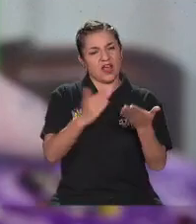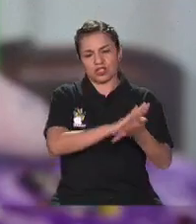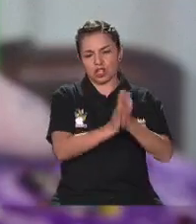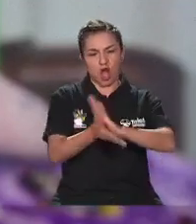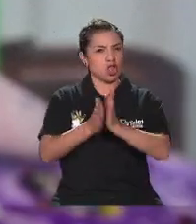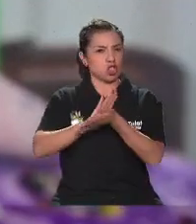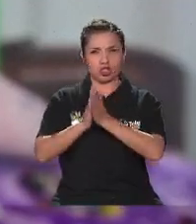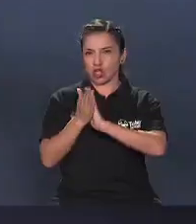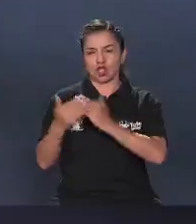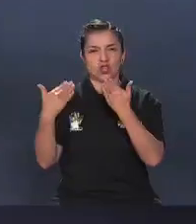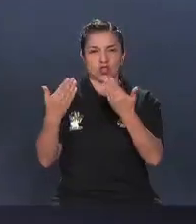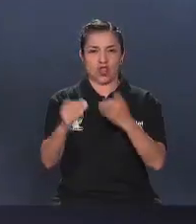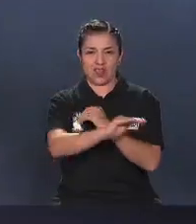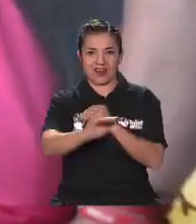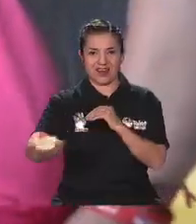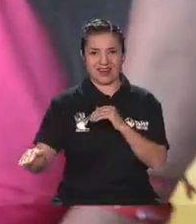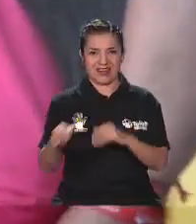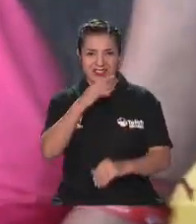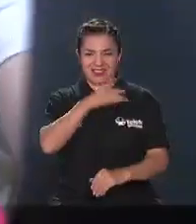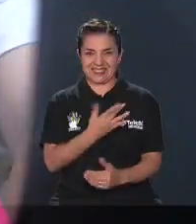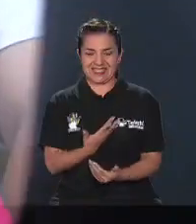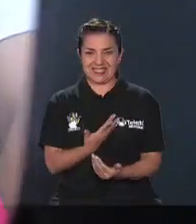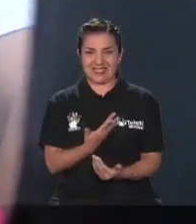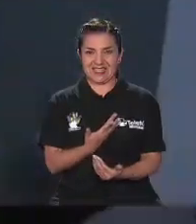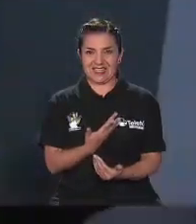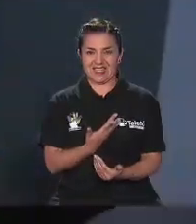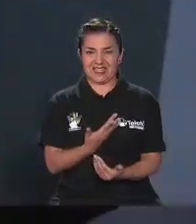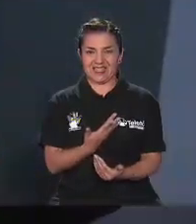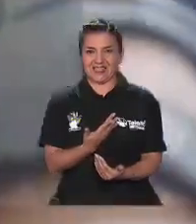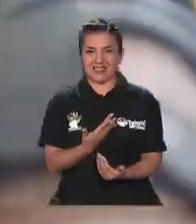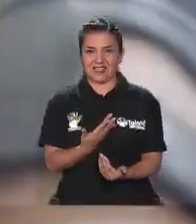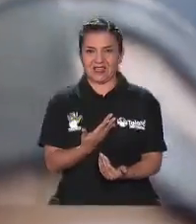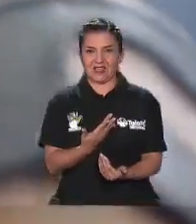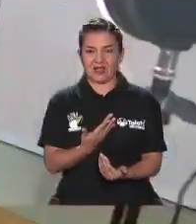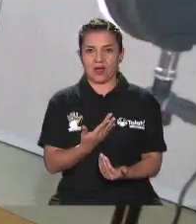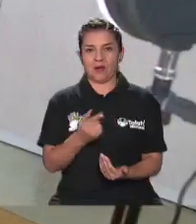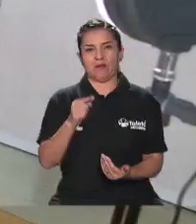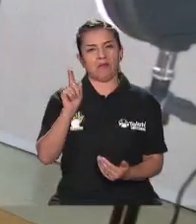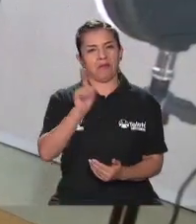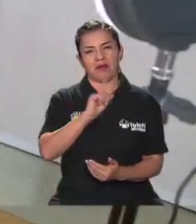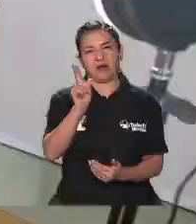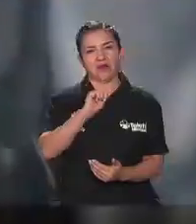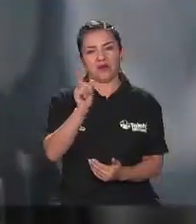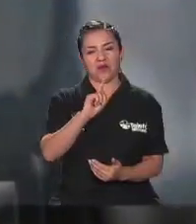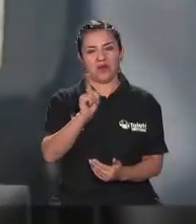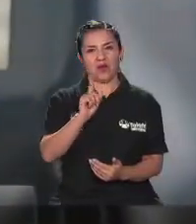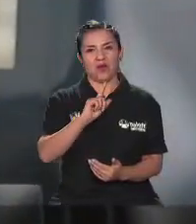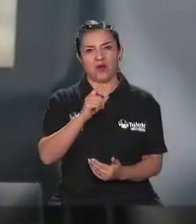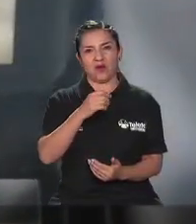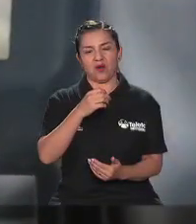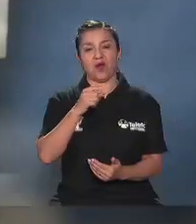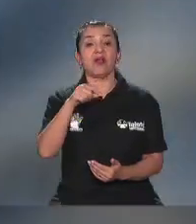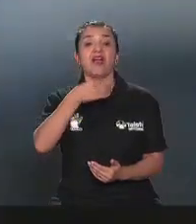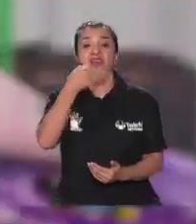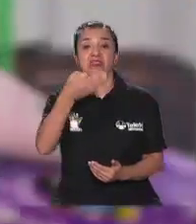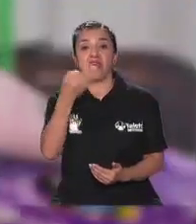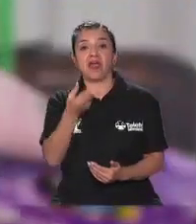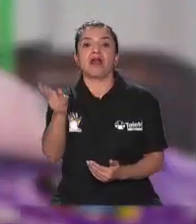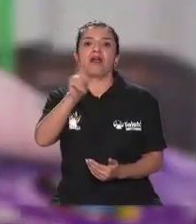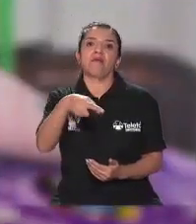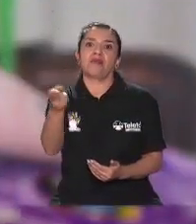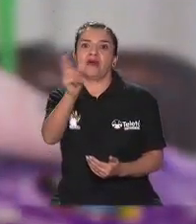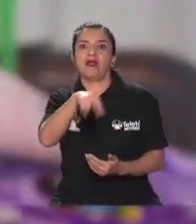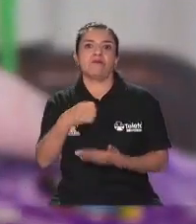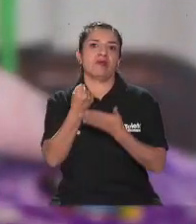todos los niños de Chile para que yo les diga que van a seguir cooperando y